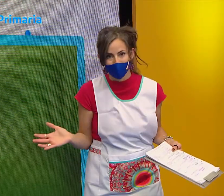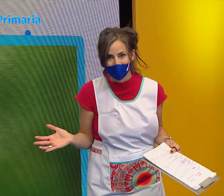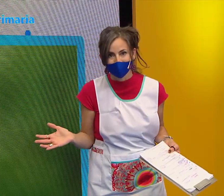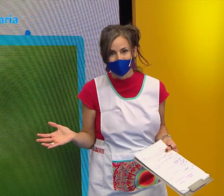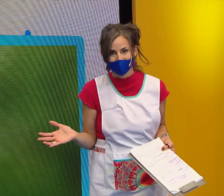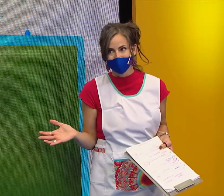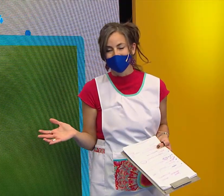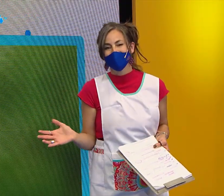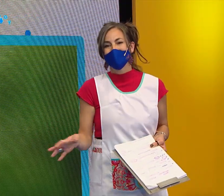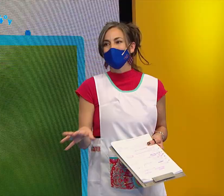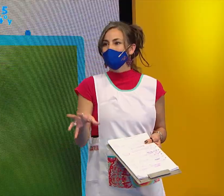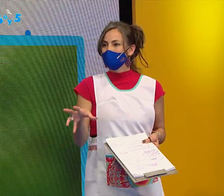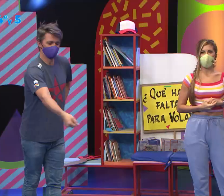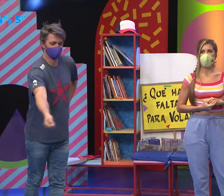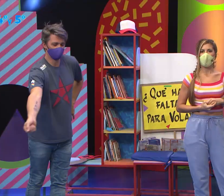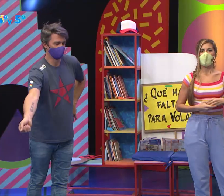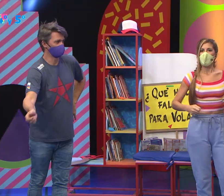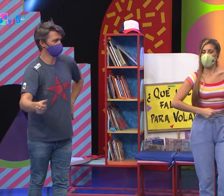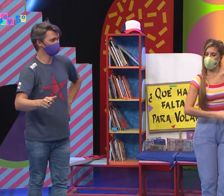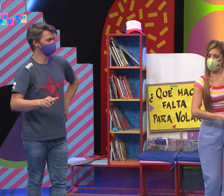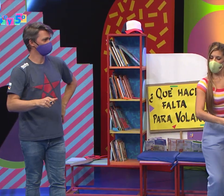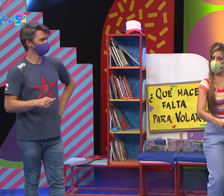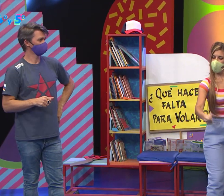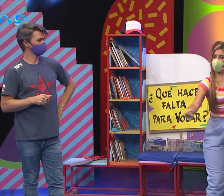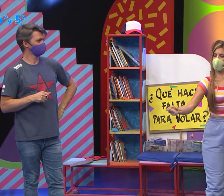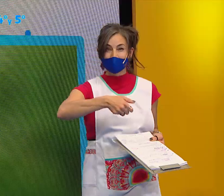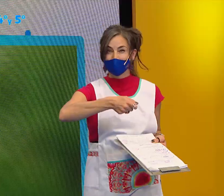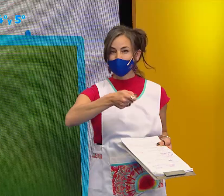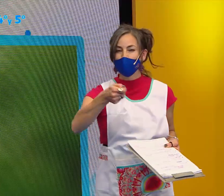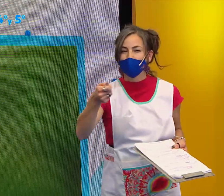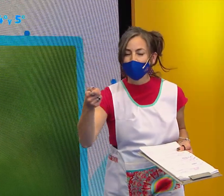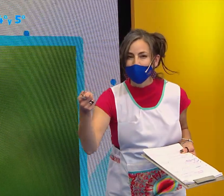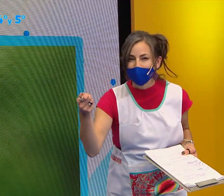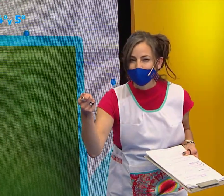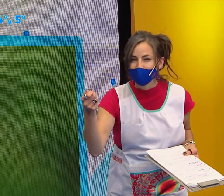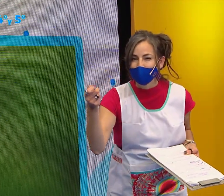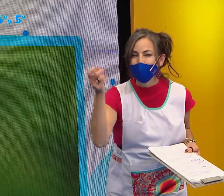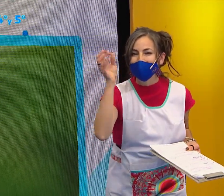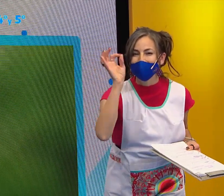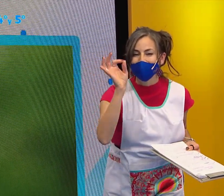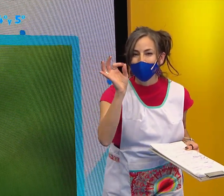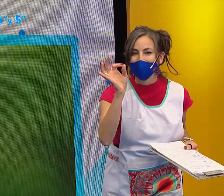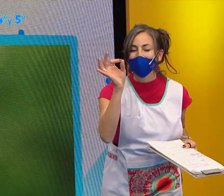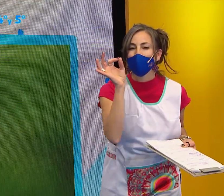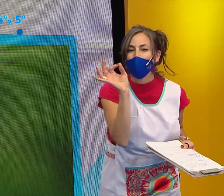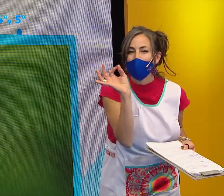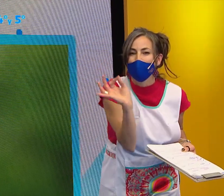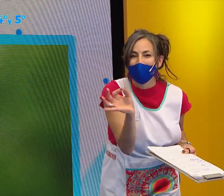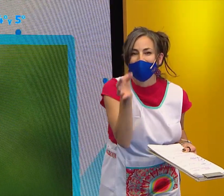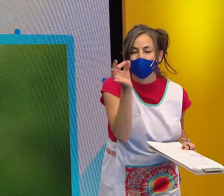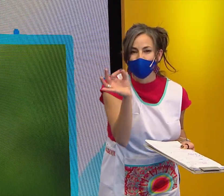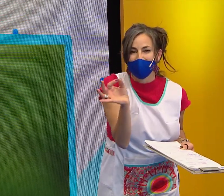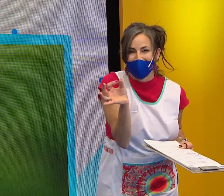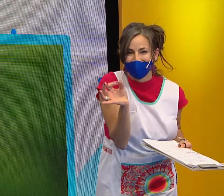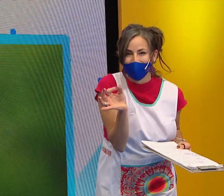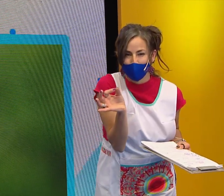podemos volar, ¿no es cierto? Excelente. Abramos otra puerta. Vamos a acercarnos un poquito más para observar más detenidamente cómo es